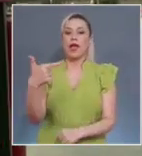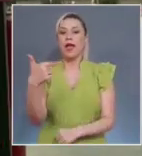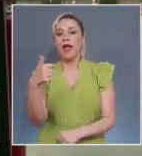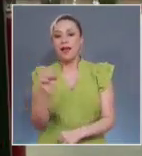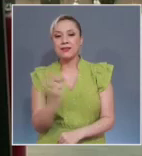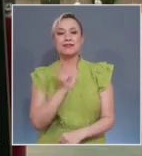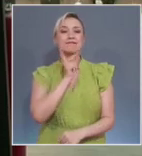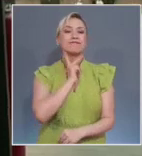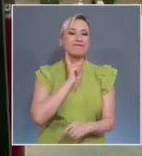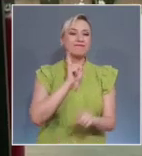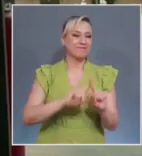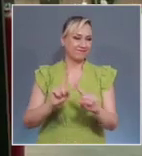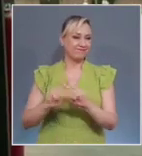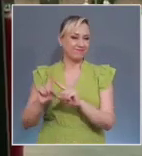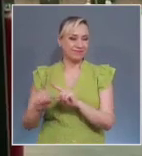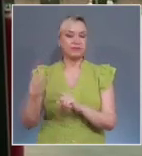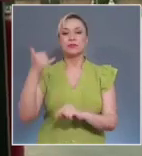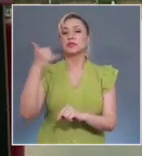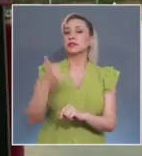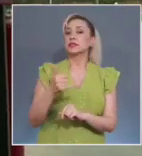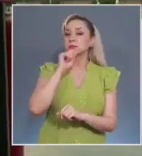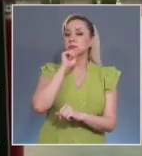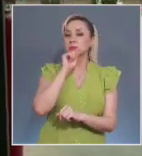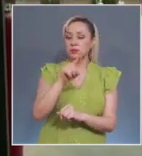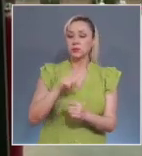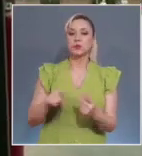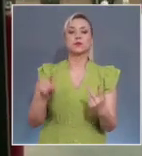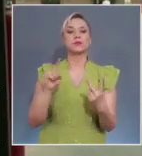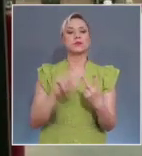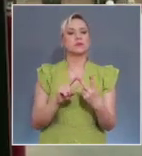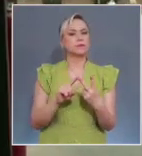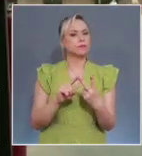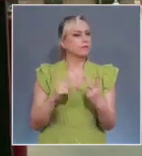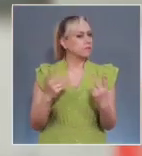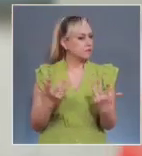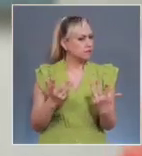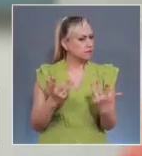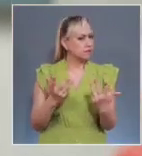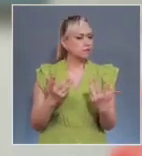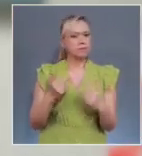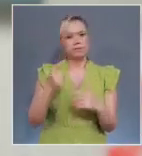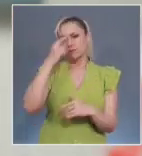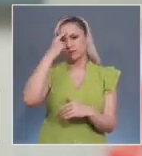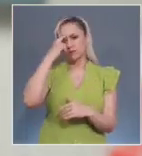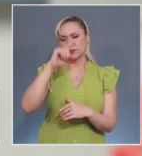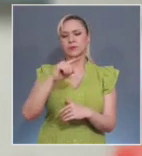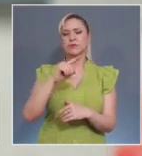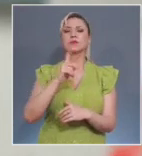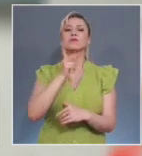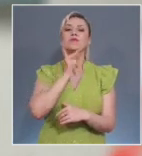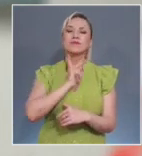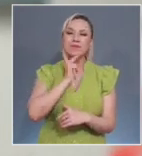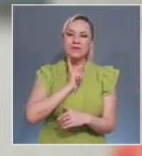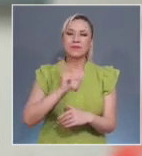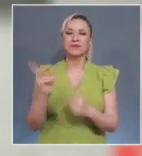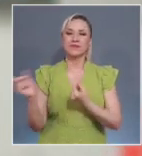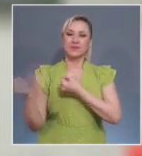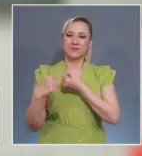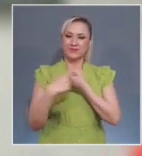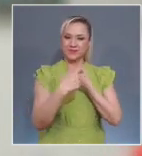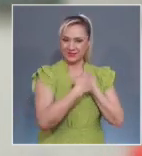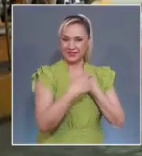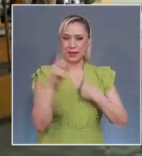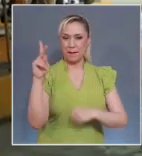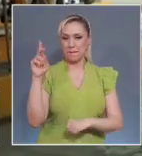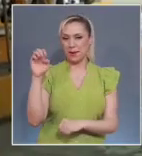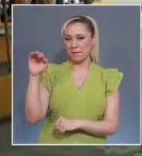como la comercialización que realicen personas controladas por Pemex o sus subsidiarias. Hay que explicar.